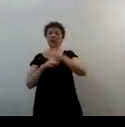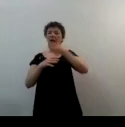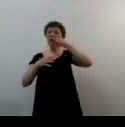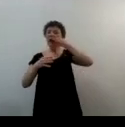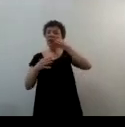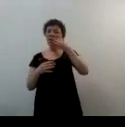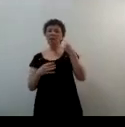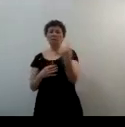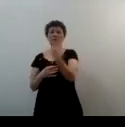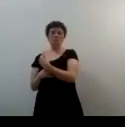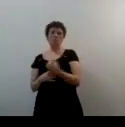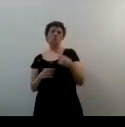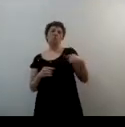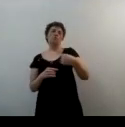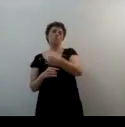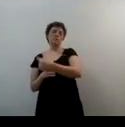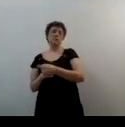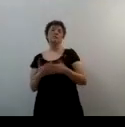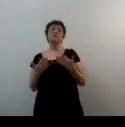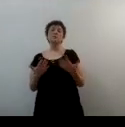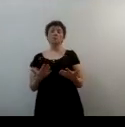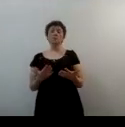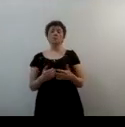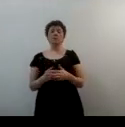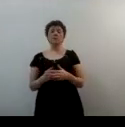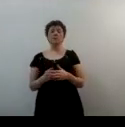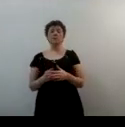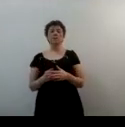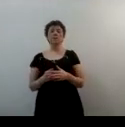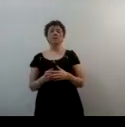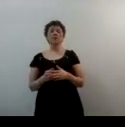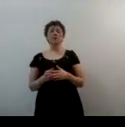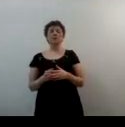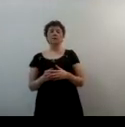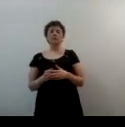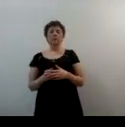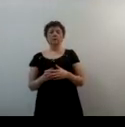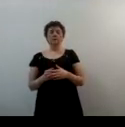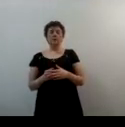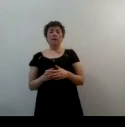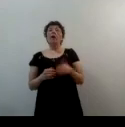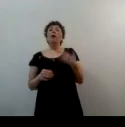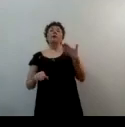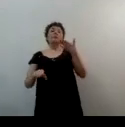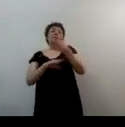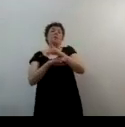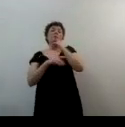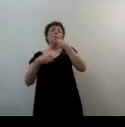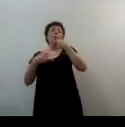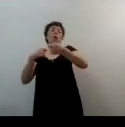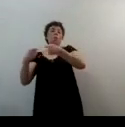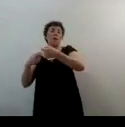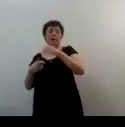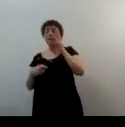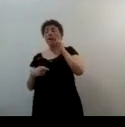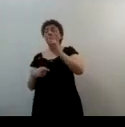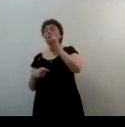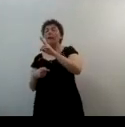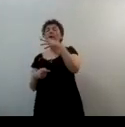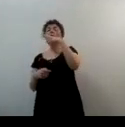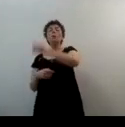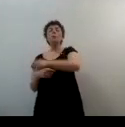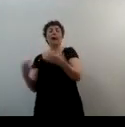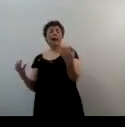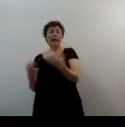uno. Entonces, claro, básicamente es fijarse en lo que vas a comprar y fijarte en lo que vas a comprar, que claro, antes